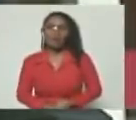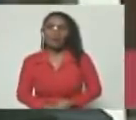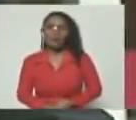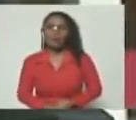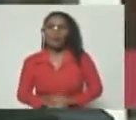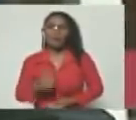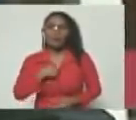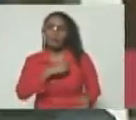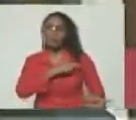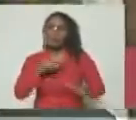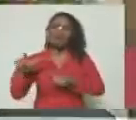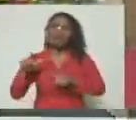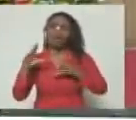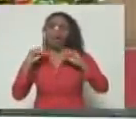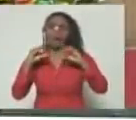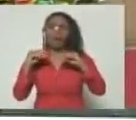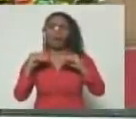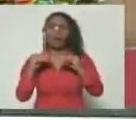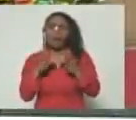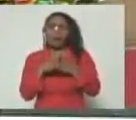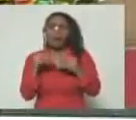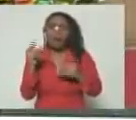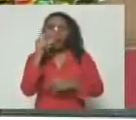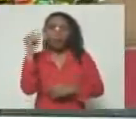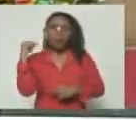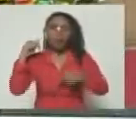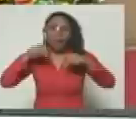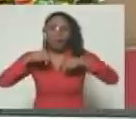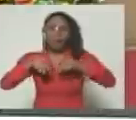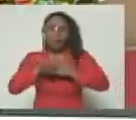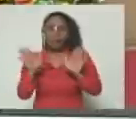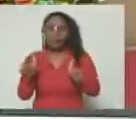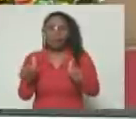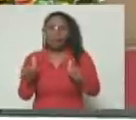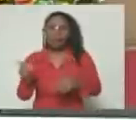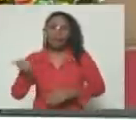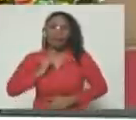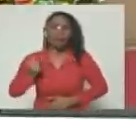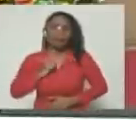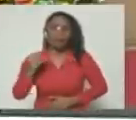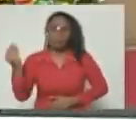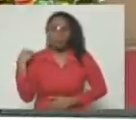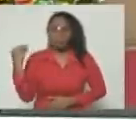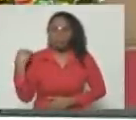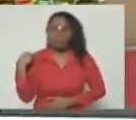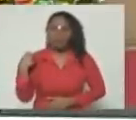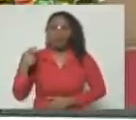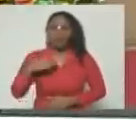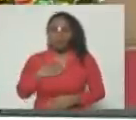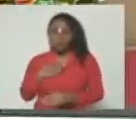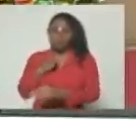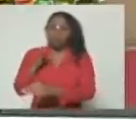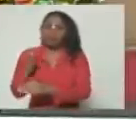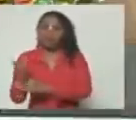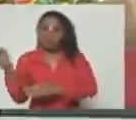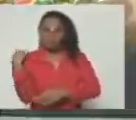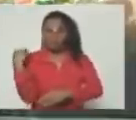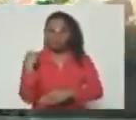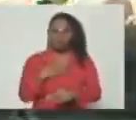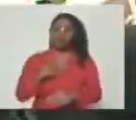Estoy listo para hablar con todos y con todas. En esta mesa y en la mesa que me convoquen. Iré a la mesa que me convoquen.